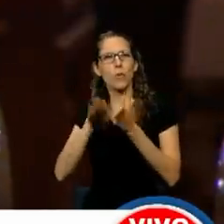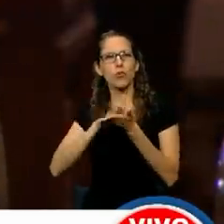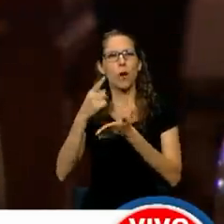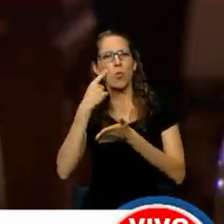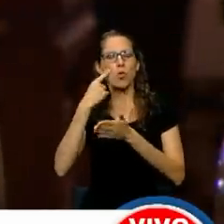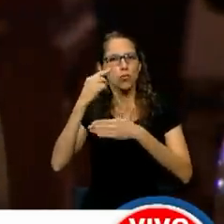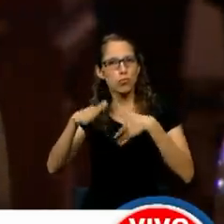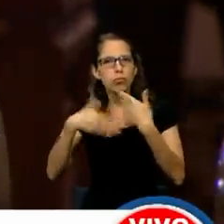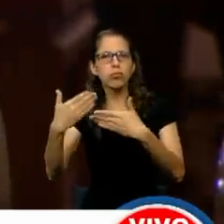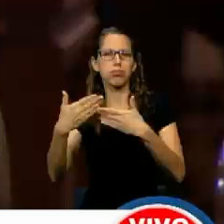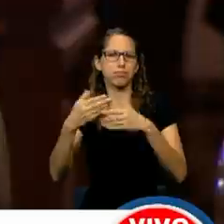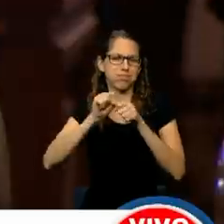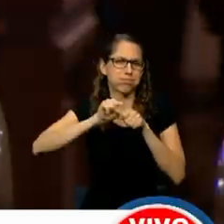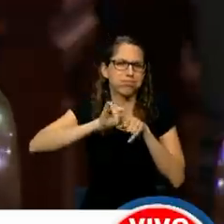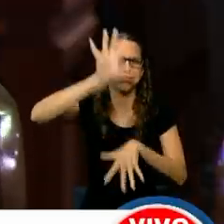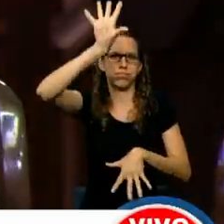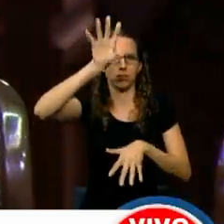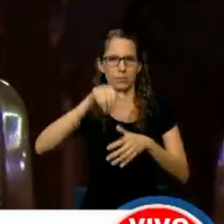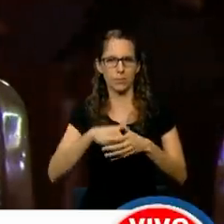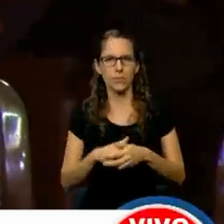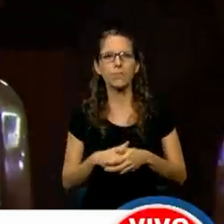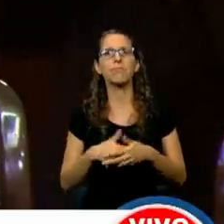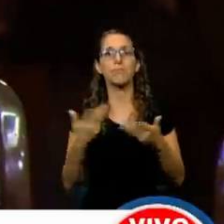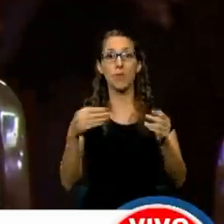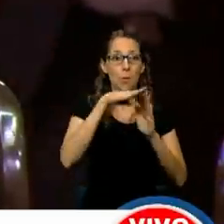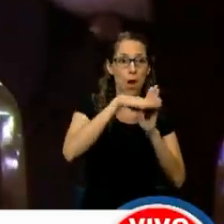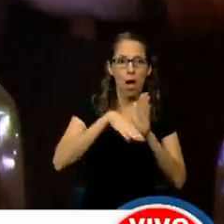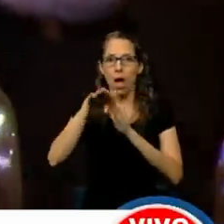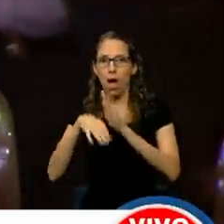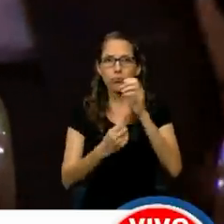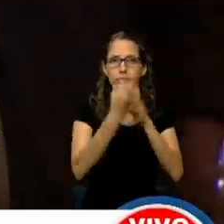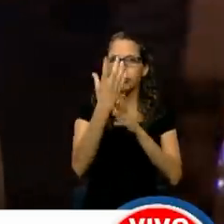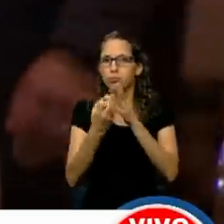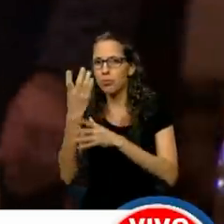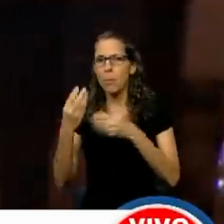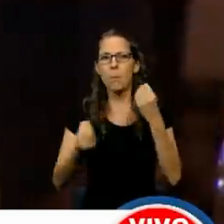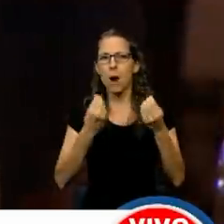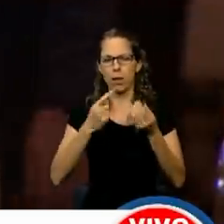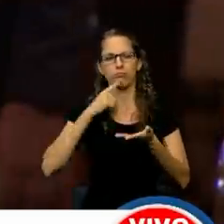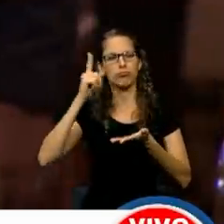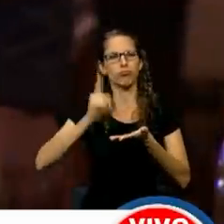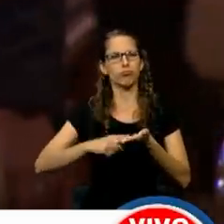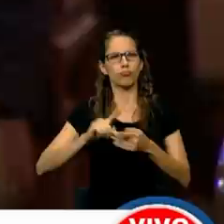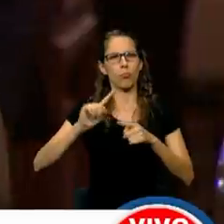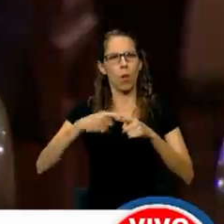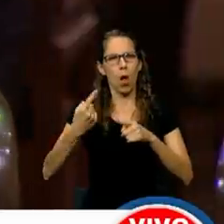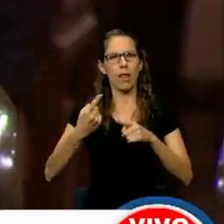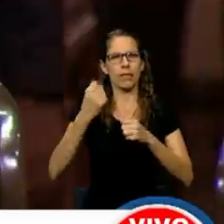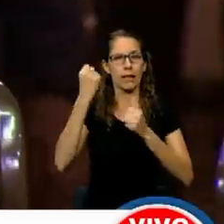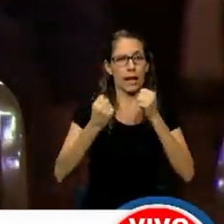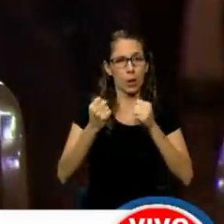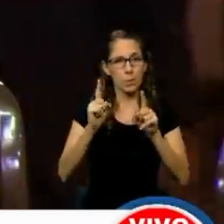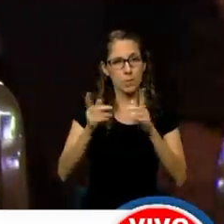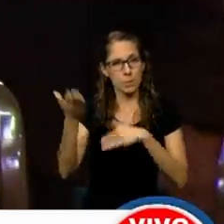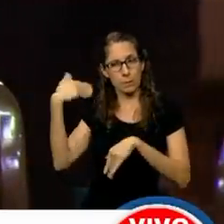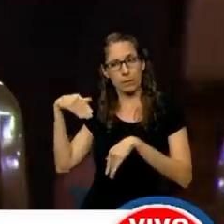provincias de la argentina y es un programa que han venido a amortiguar una decisión política y económica tomada en el 2018